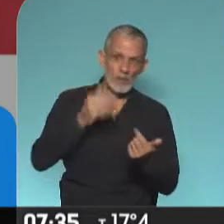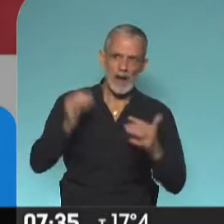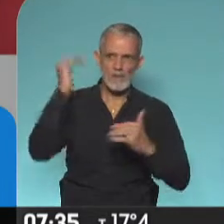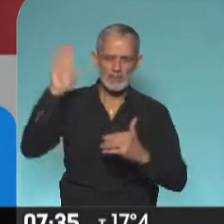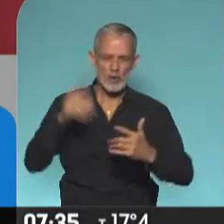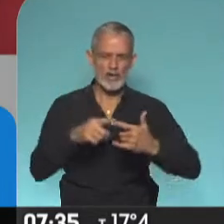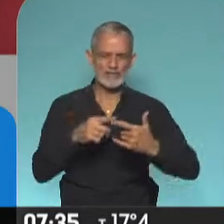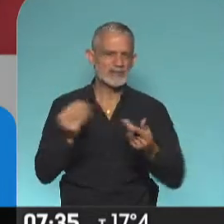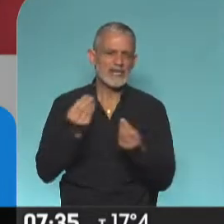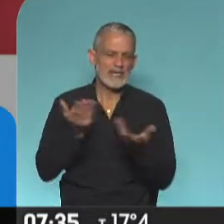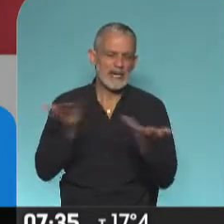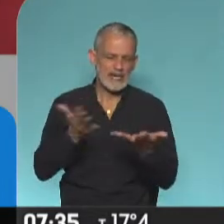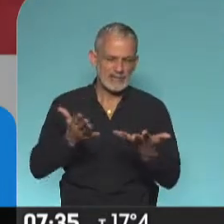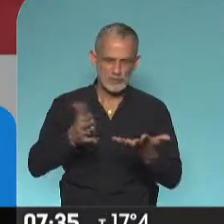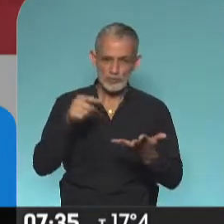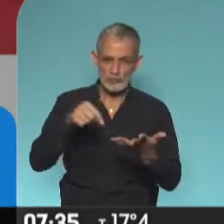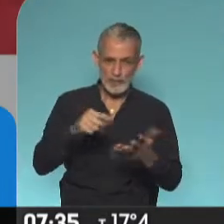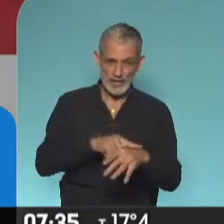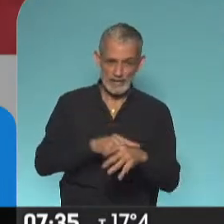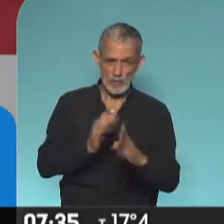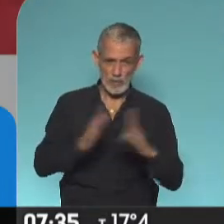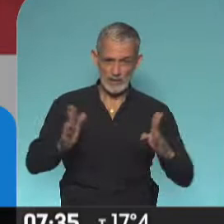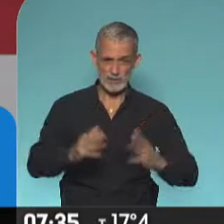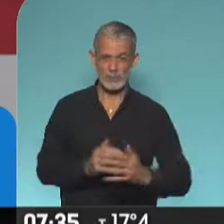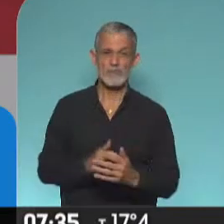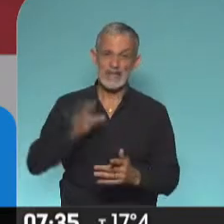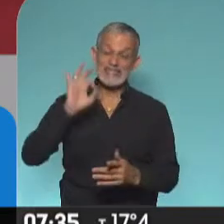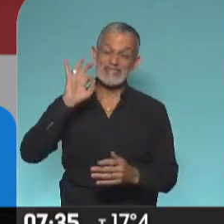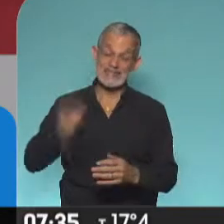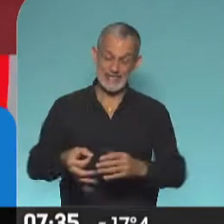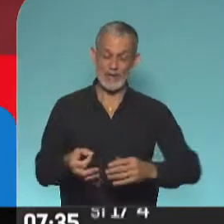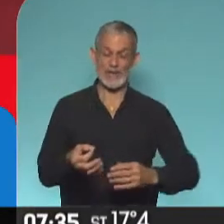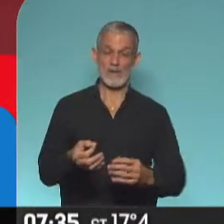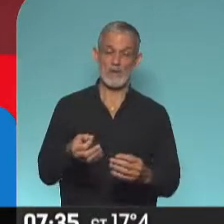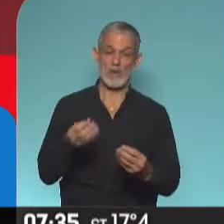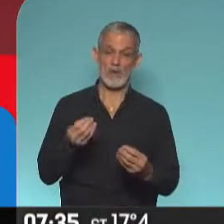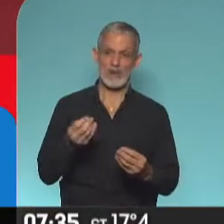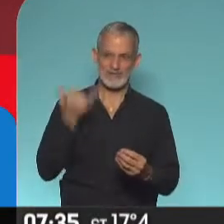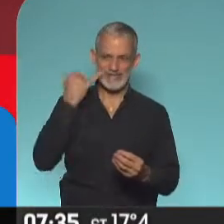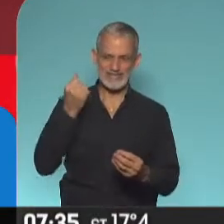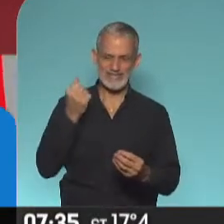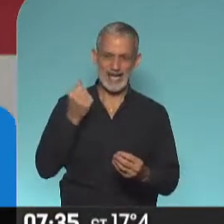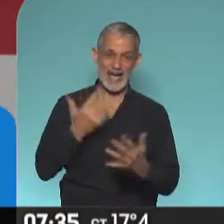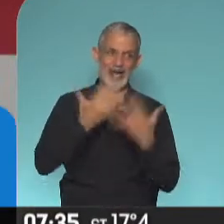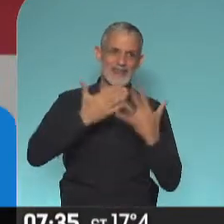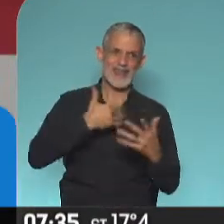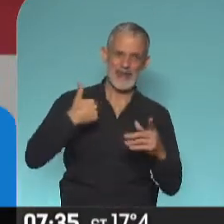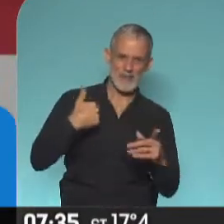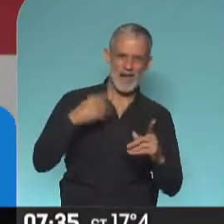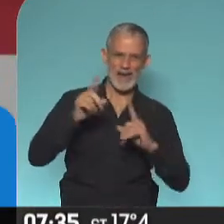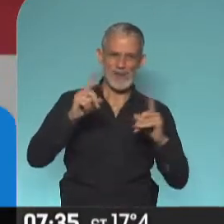adultos, mayores, en este momento, en donde sabemos perfectamente que acabamos de pasar el Día de la Madre, muchos